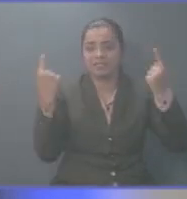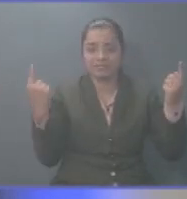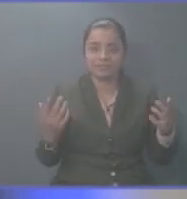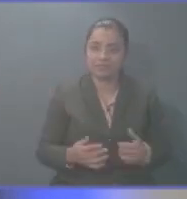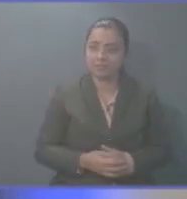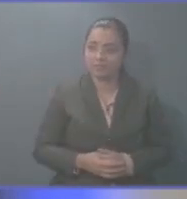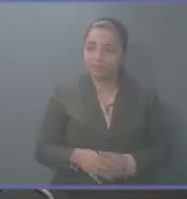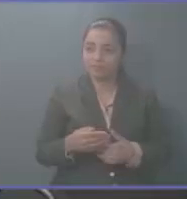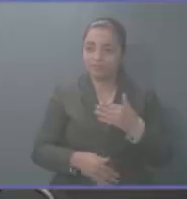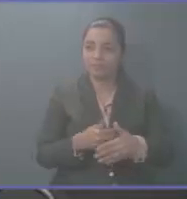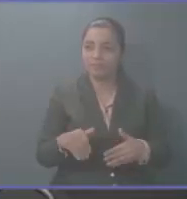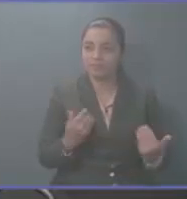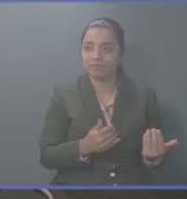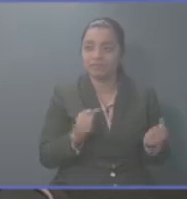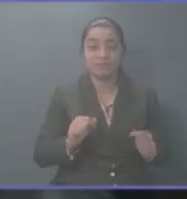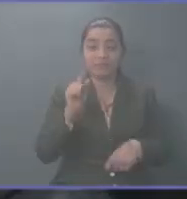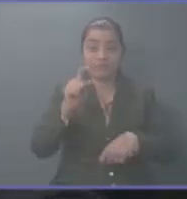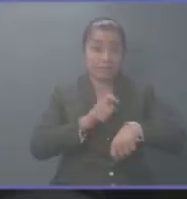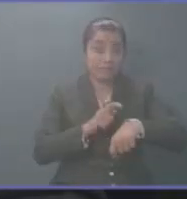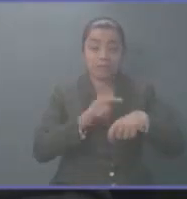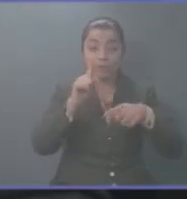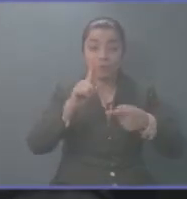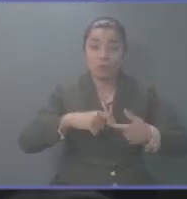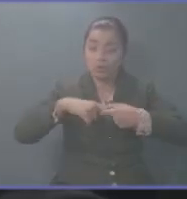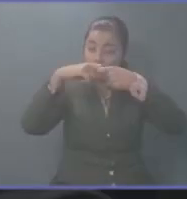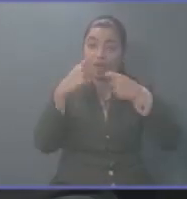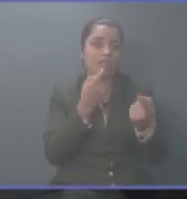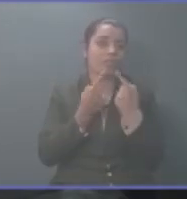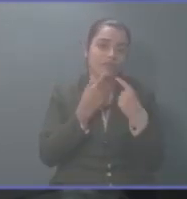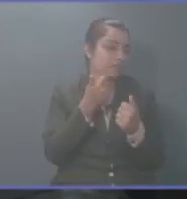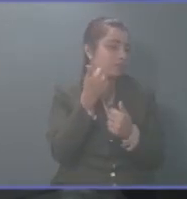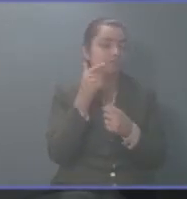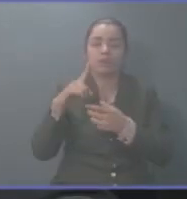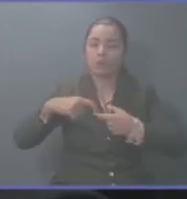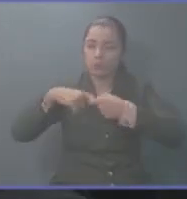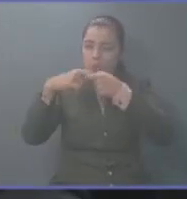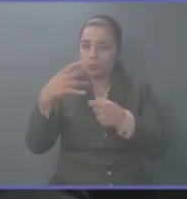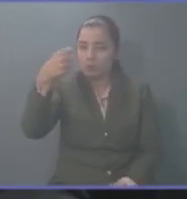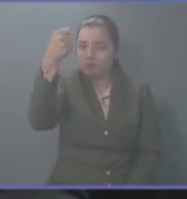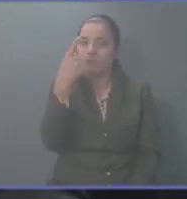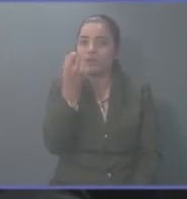sintonía. Perfecto, 7:52, vamos, es momento de hacer una pausa, regresamos en instantes.